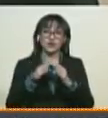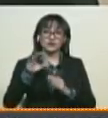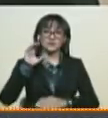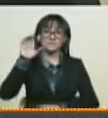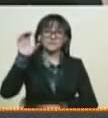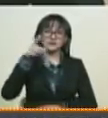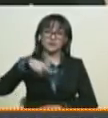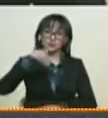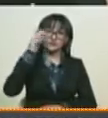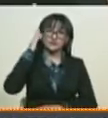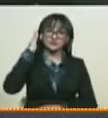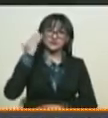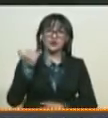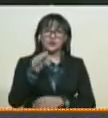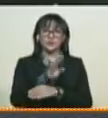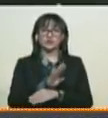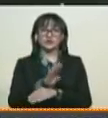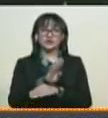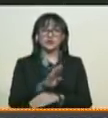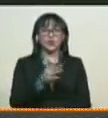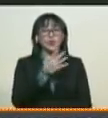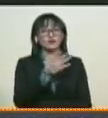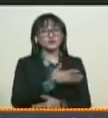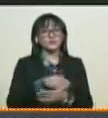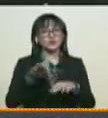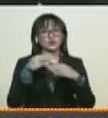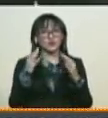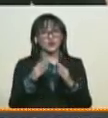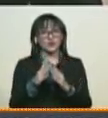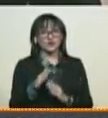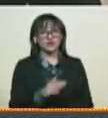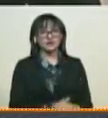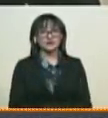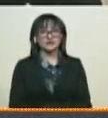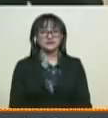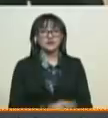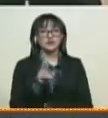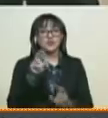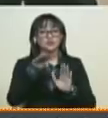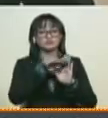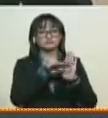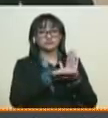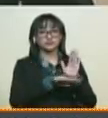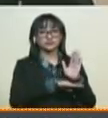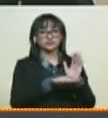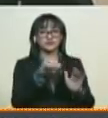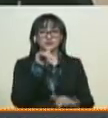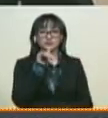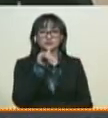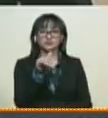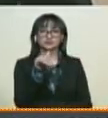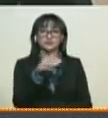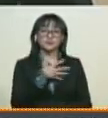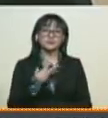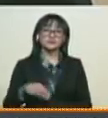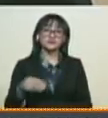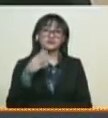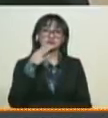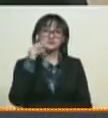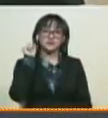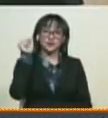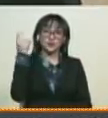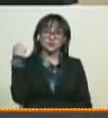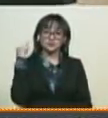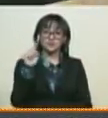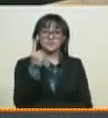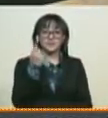ustedes saben, estamos protegiendo a 4 millones de hogares con un nuevo tabulador que anunció el presidente Nicolás Maduro el